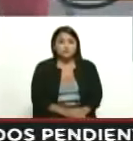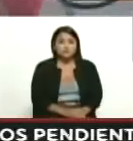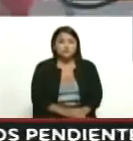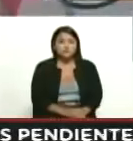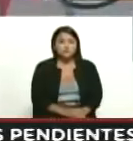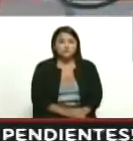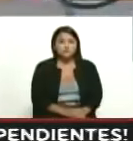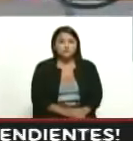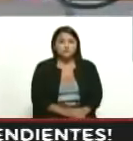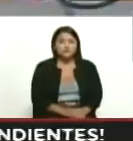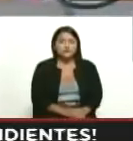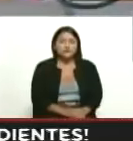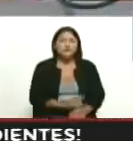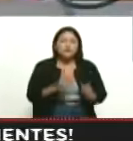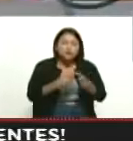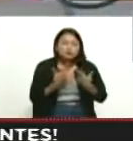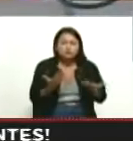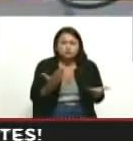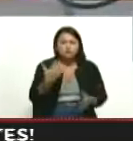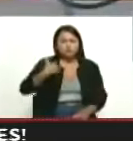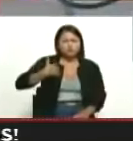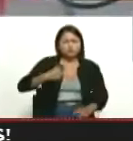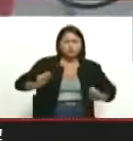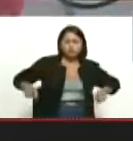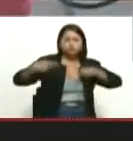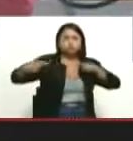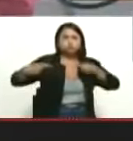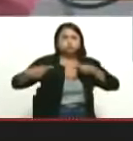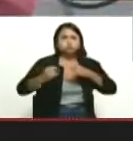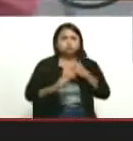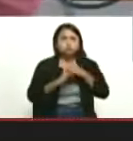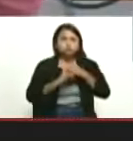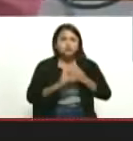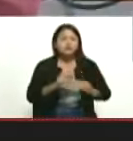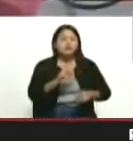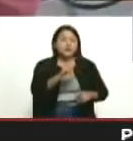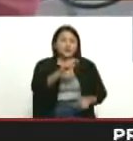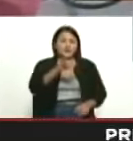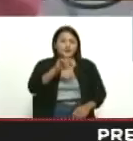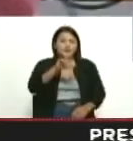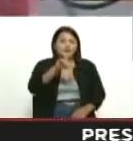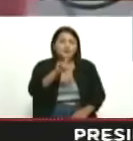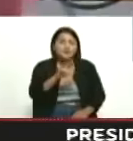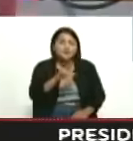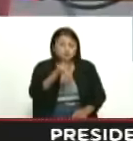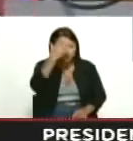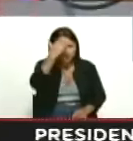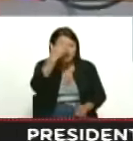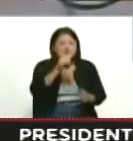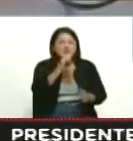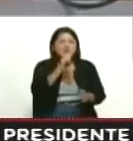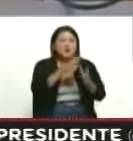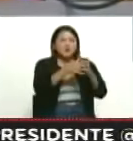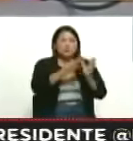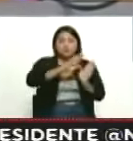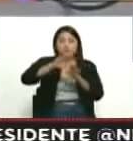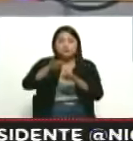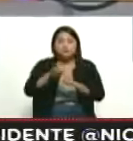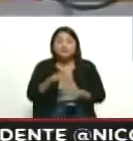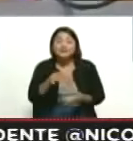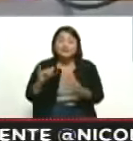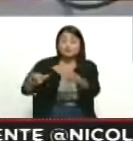Y Argentina decidió hacerle frente, invocó al TIAR, y ¿saben a quién apoyó Estados Unidos? A